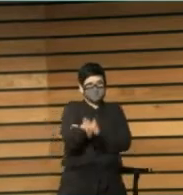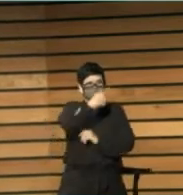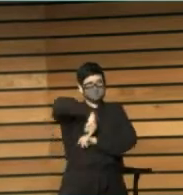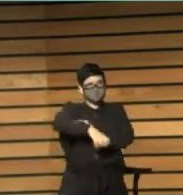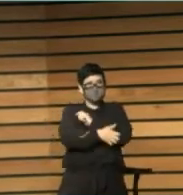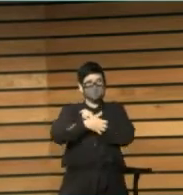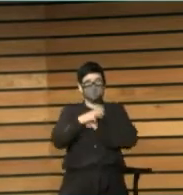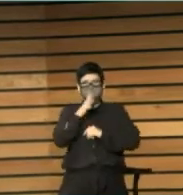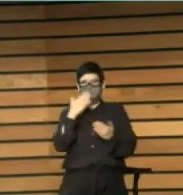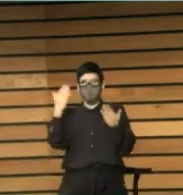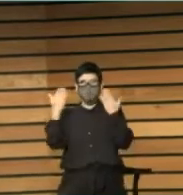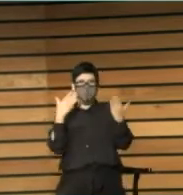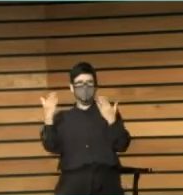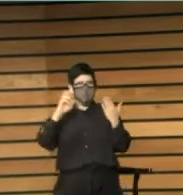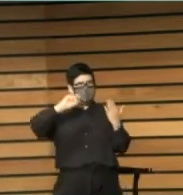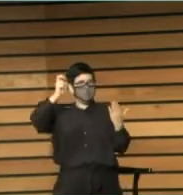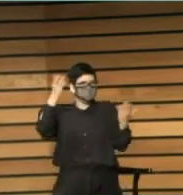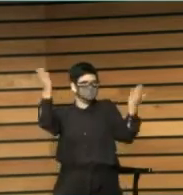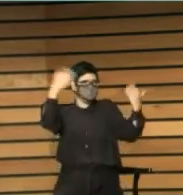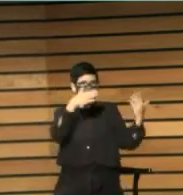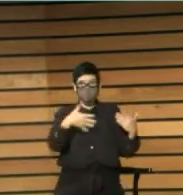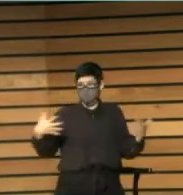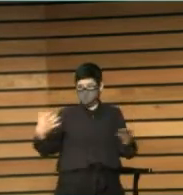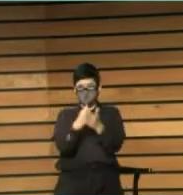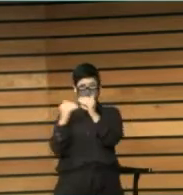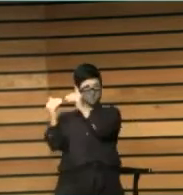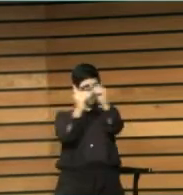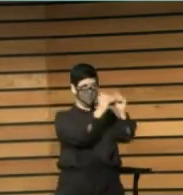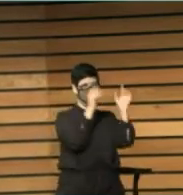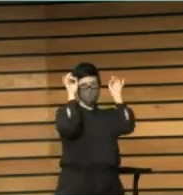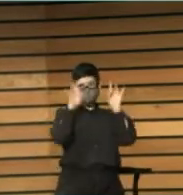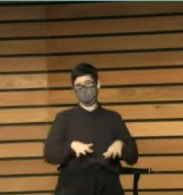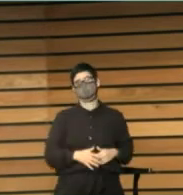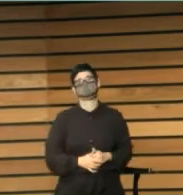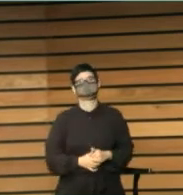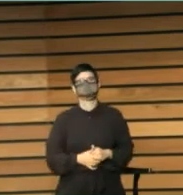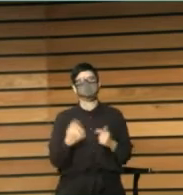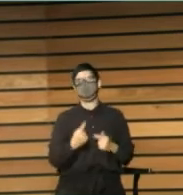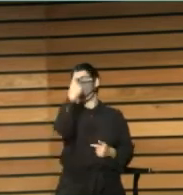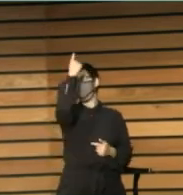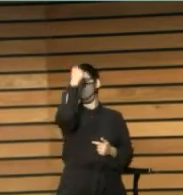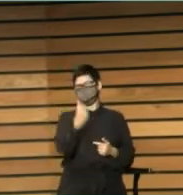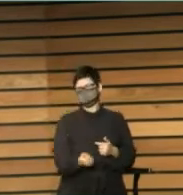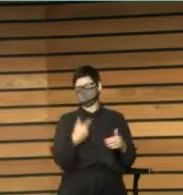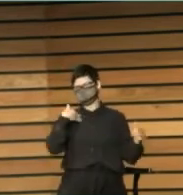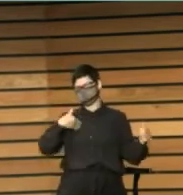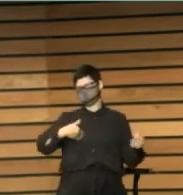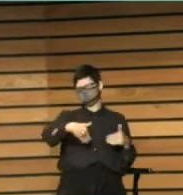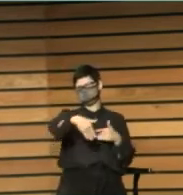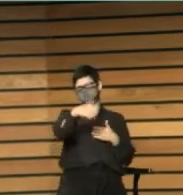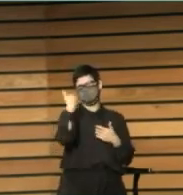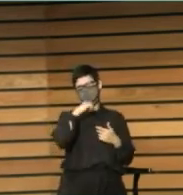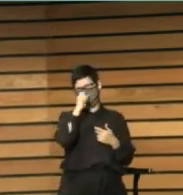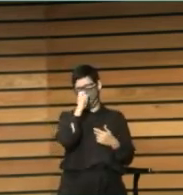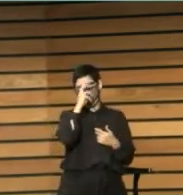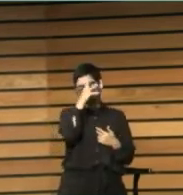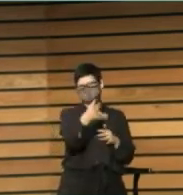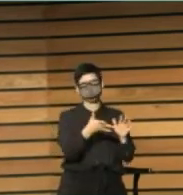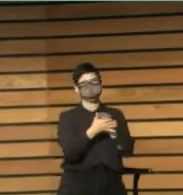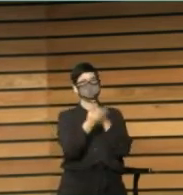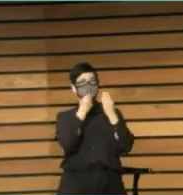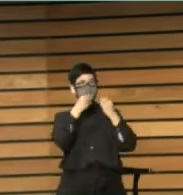comparar. Todos éramos pobres. Un día, muchos años después, cuando ya era lector y había establecido